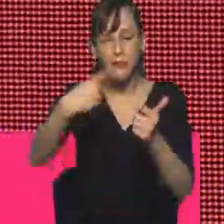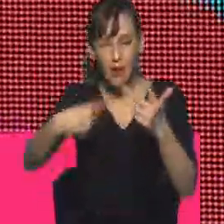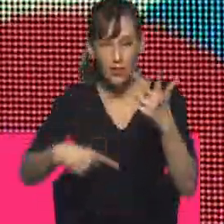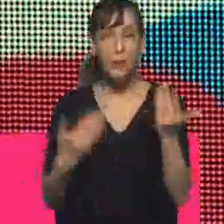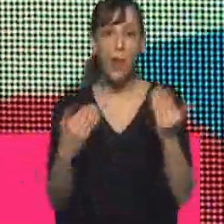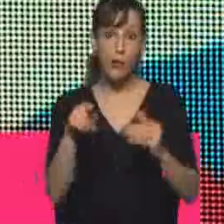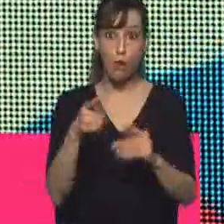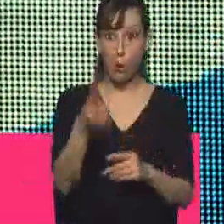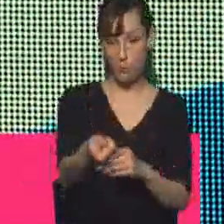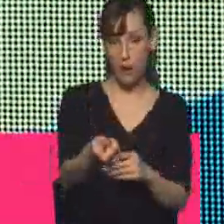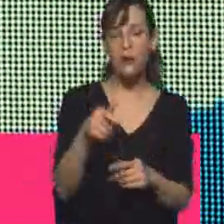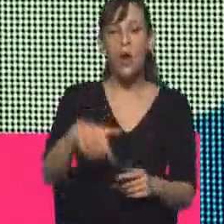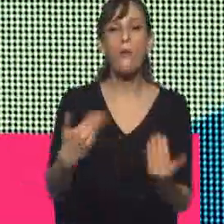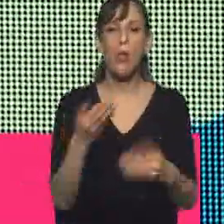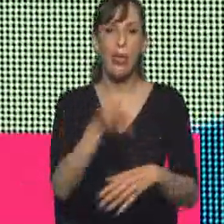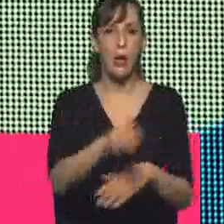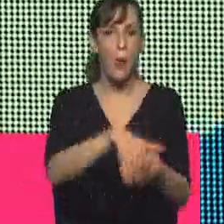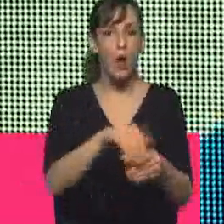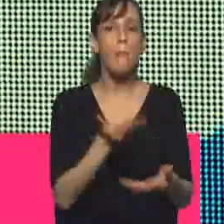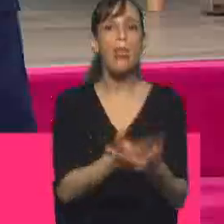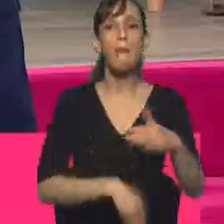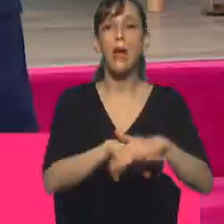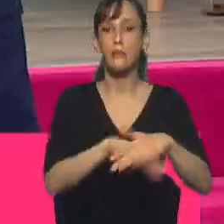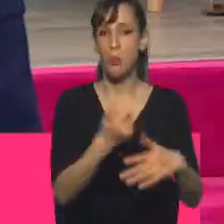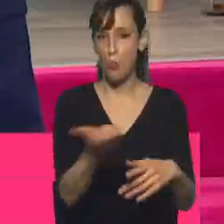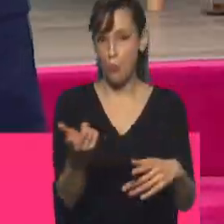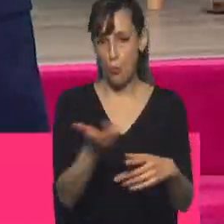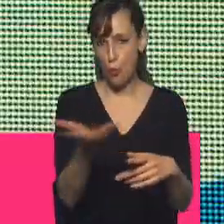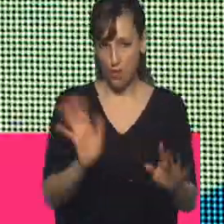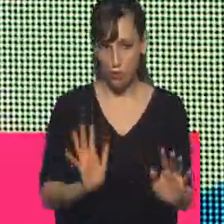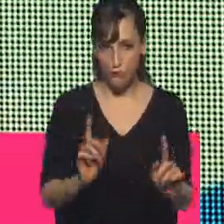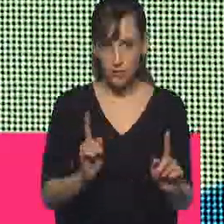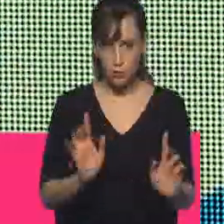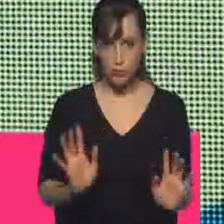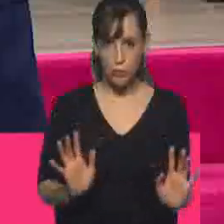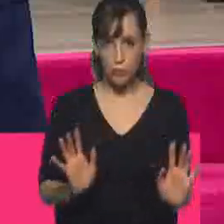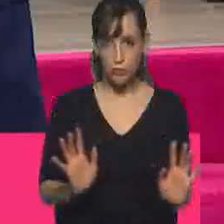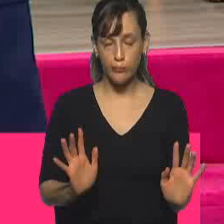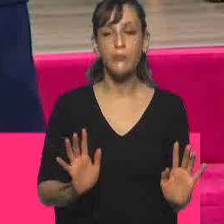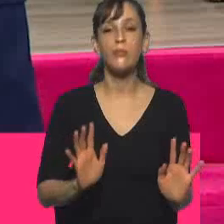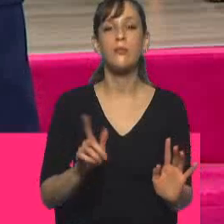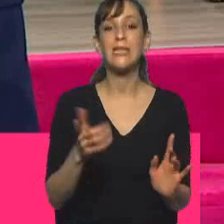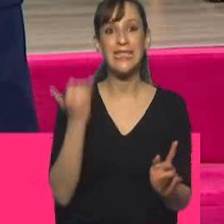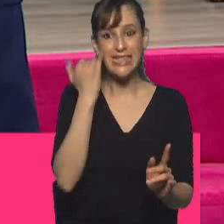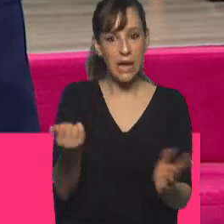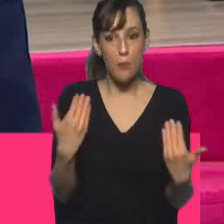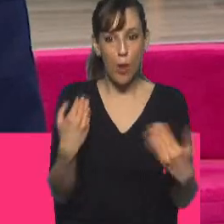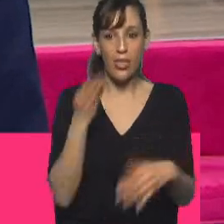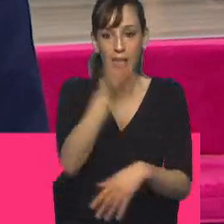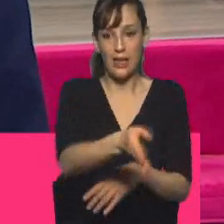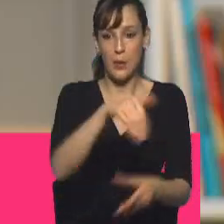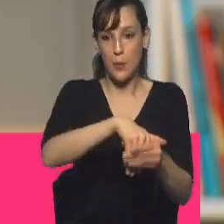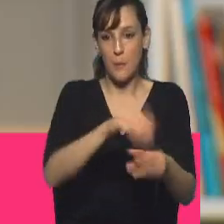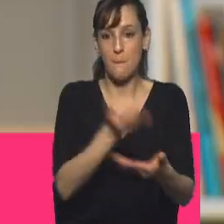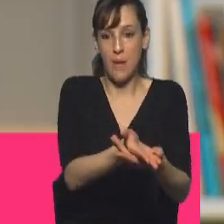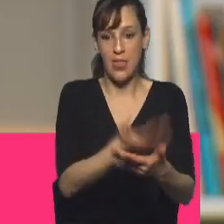puedas hacer. Ya puedes ir al banco para pedir el cupo, por lo pronto. Muy ¿entendés? Bien. Digo... esto, eso hacelo ya. Eso hacelo ya, claro. Para que te suban